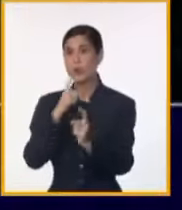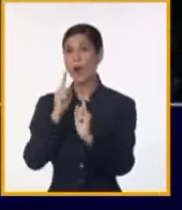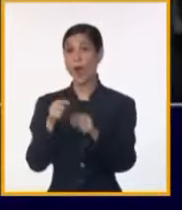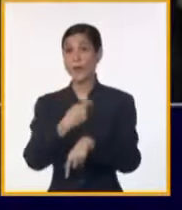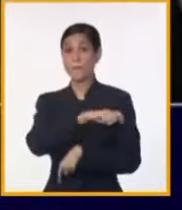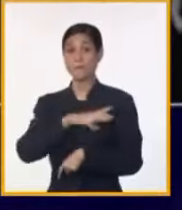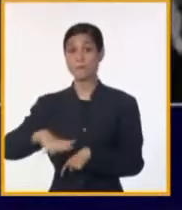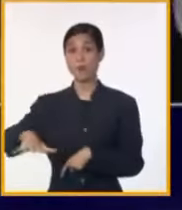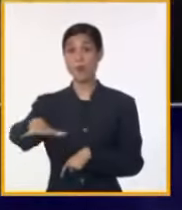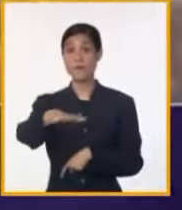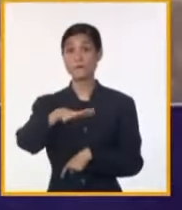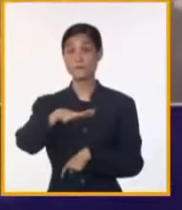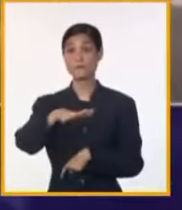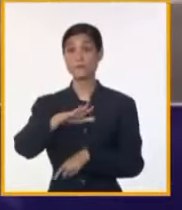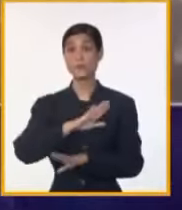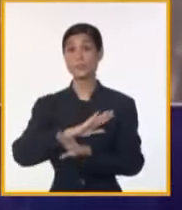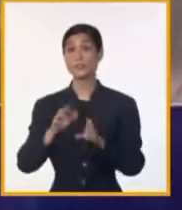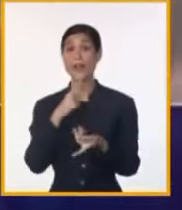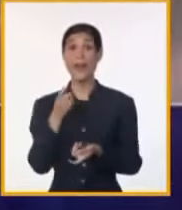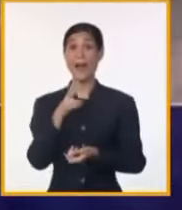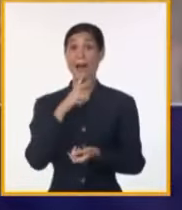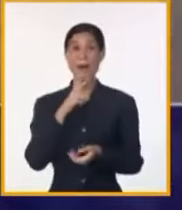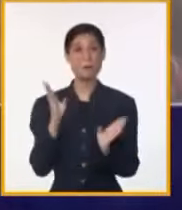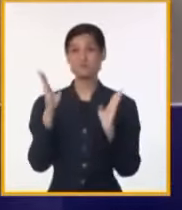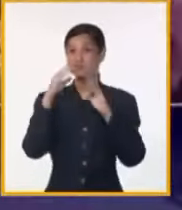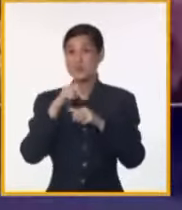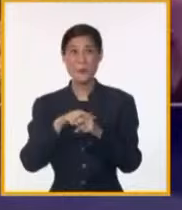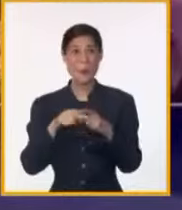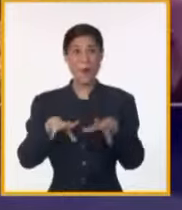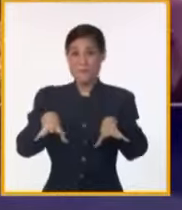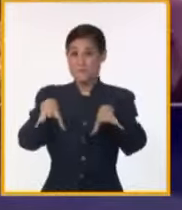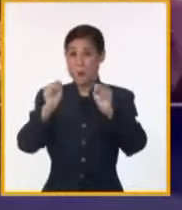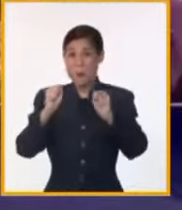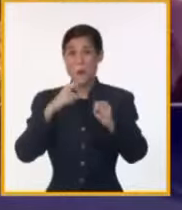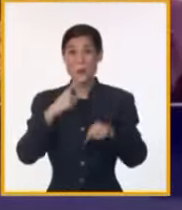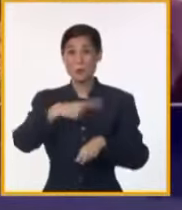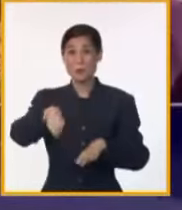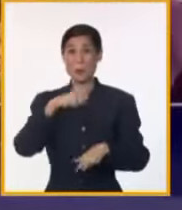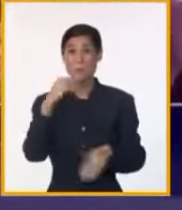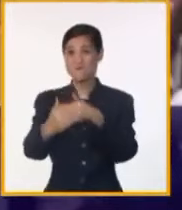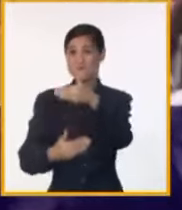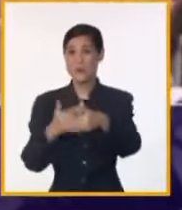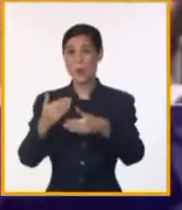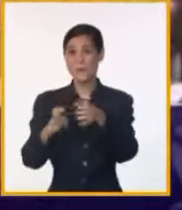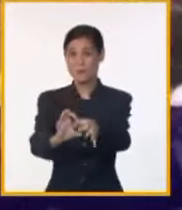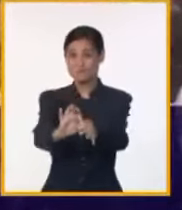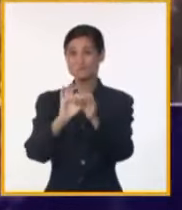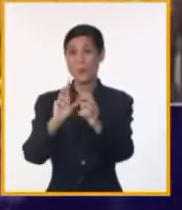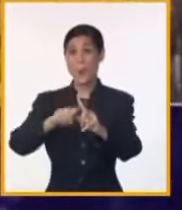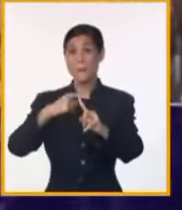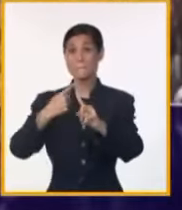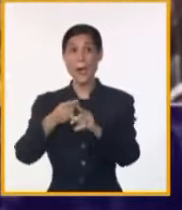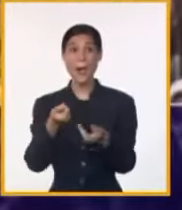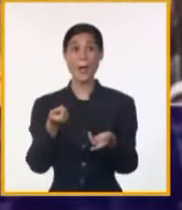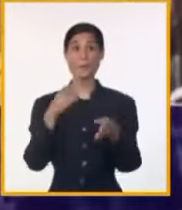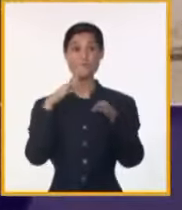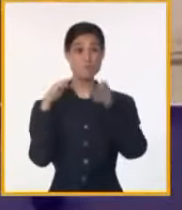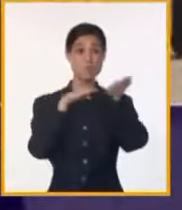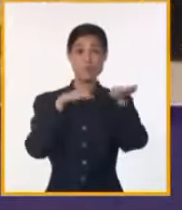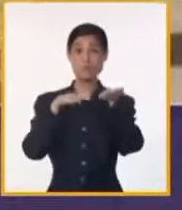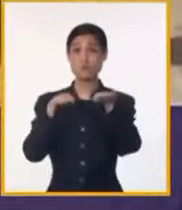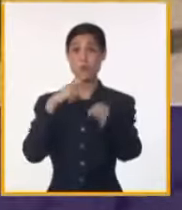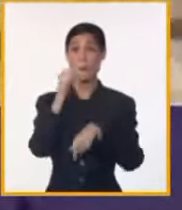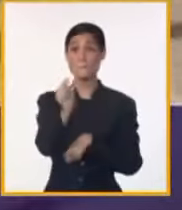franja sin luz ni agua y cortes en la entrada de ayuda humanitaria obligada a evacuaciones masivas hacia el sur el 90